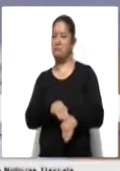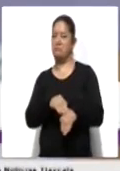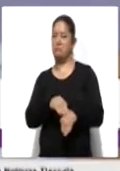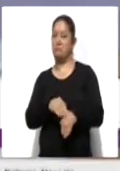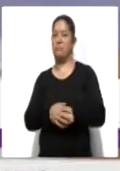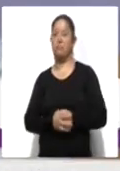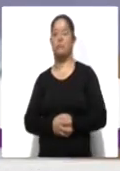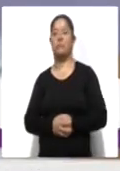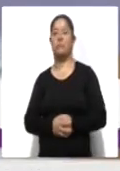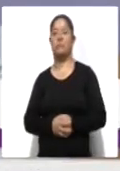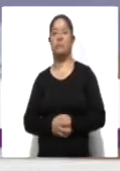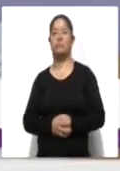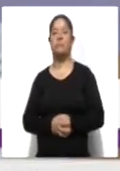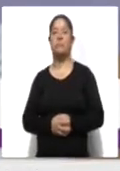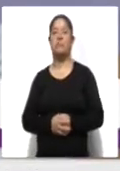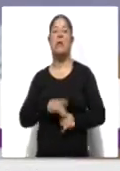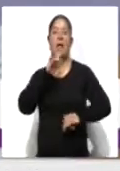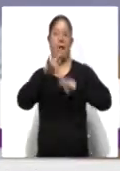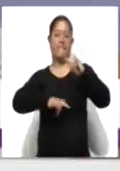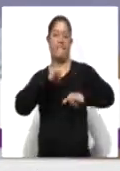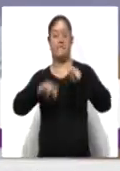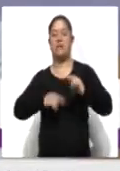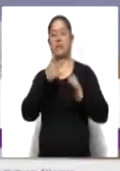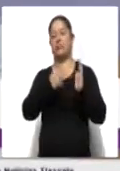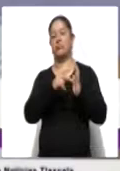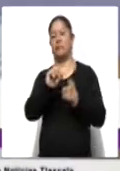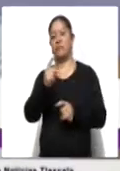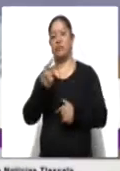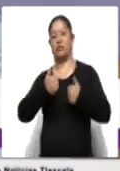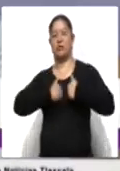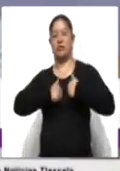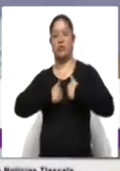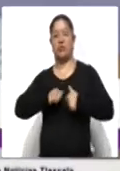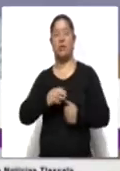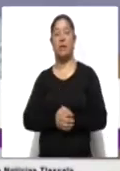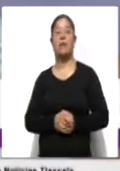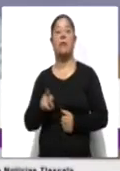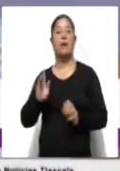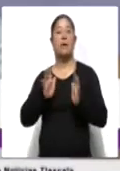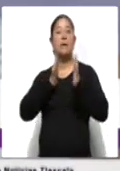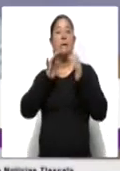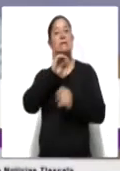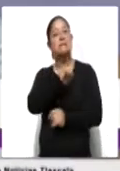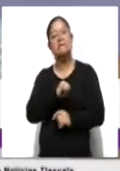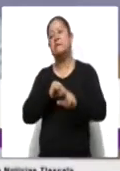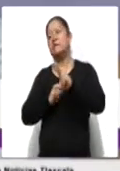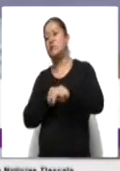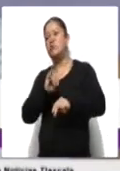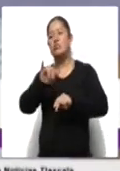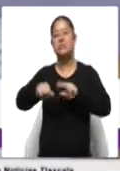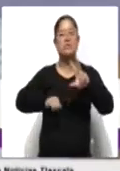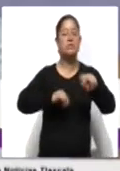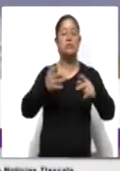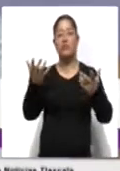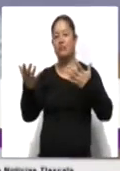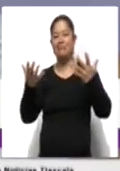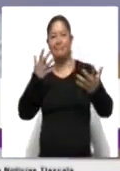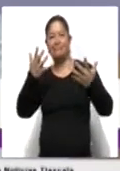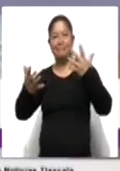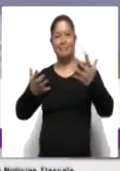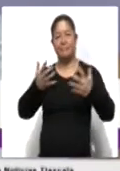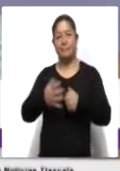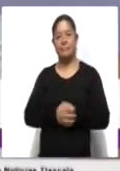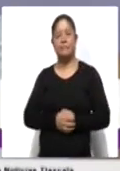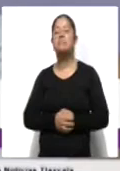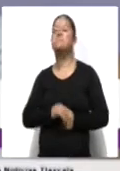Chiautempan 2021 causó mucha expectación. Si se realizaba o no se realizaba, se tomó la determinación